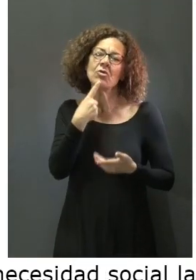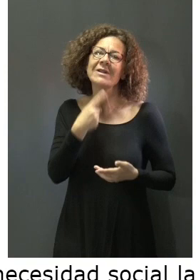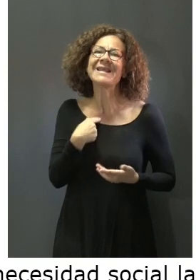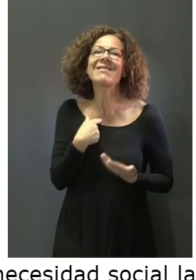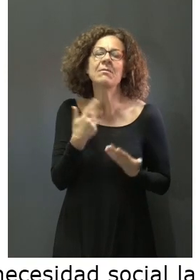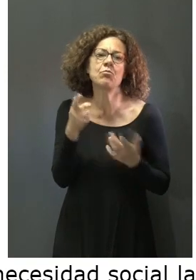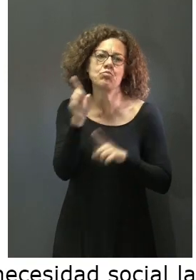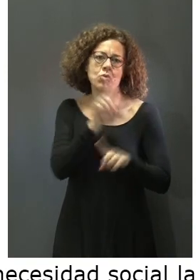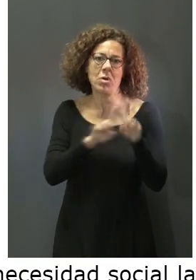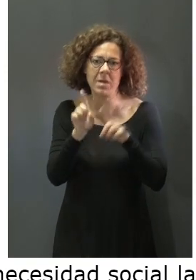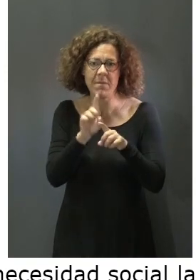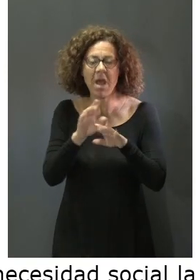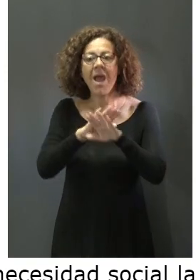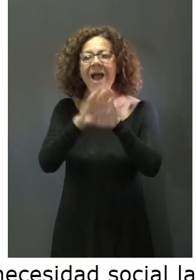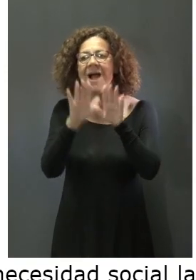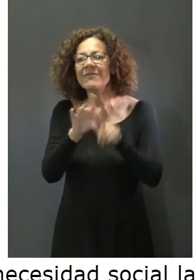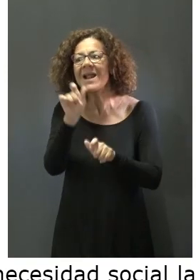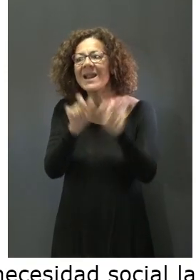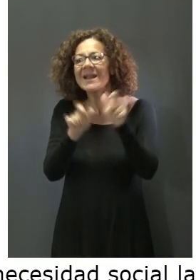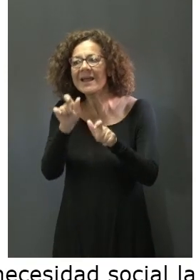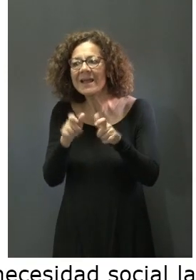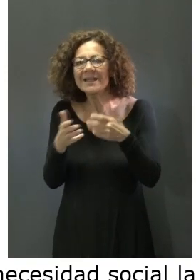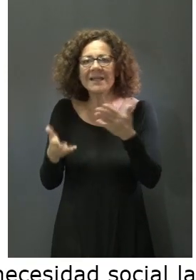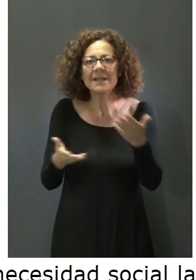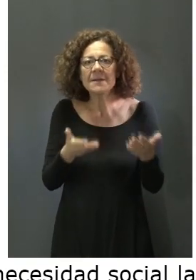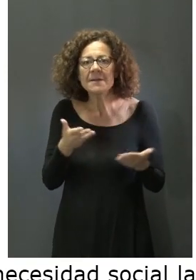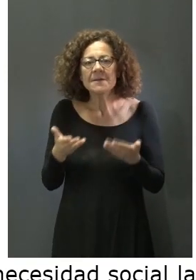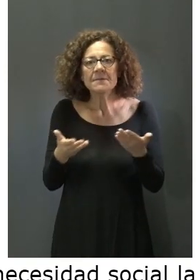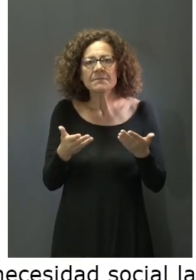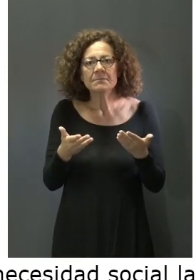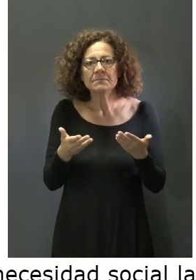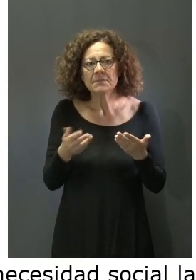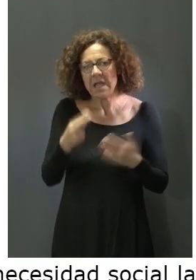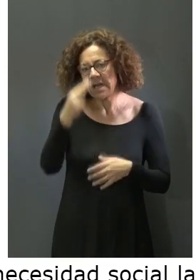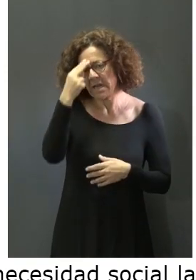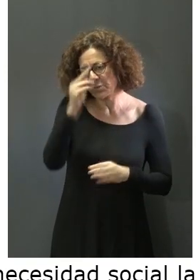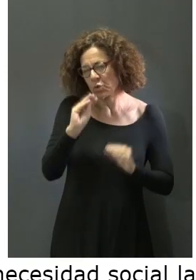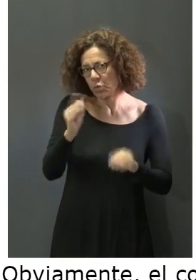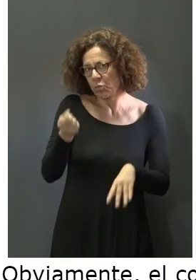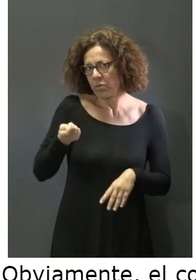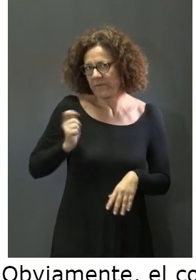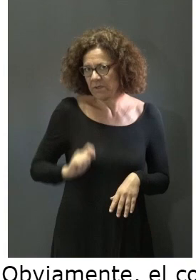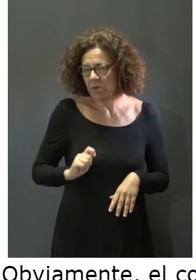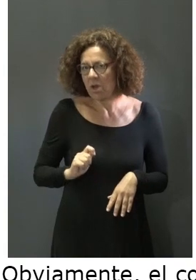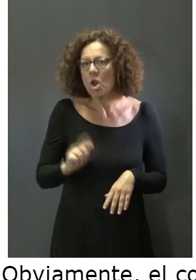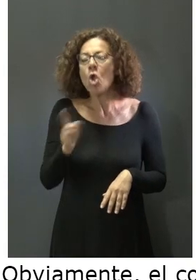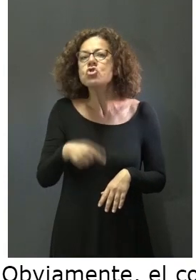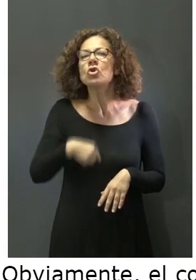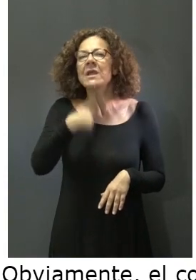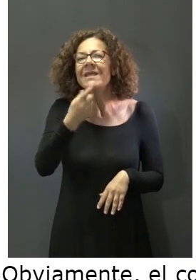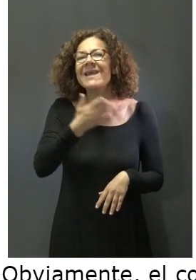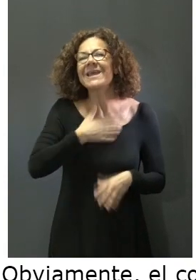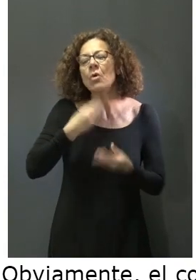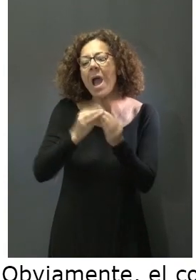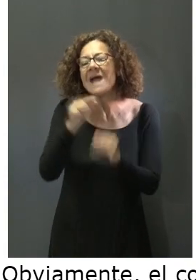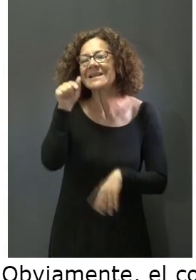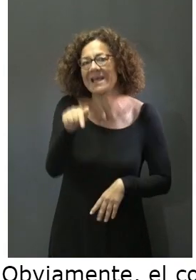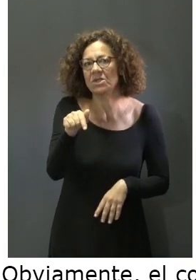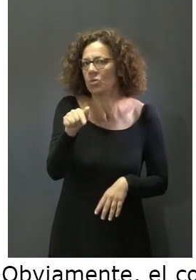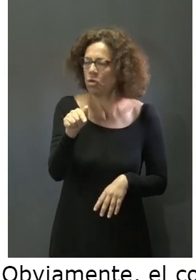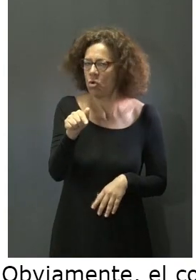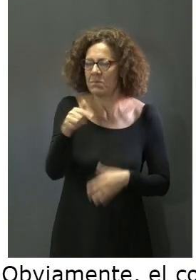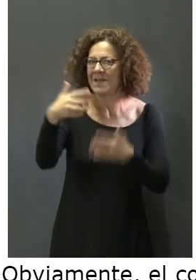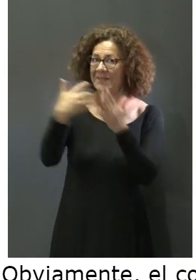Al final la gente es respetuosa con su profesión, entonces no viene a decirte quiero que me haga esto, sino tengo este